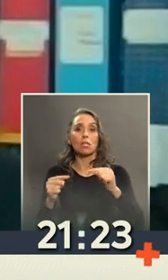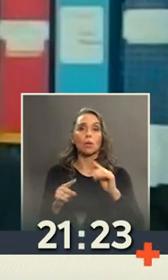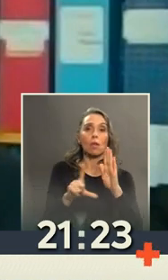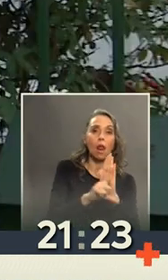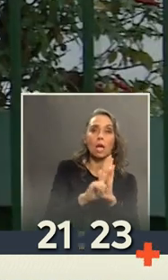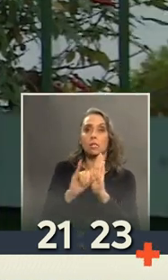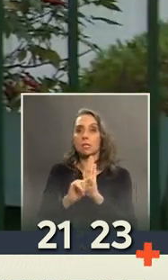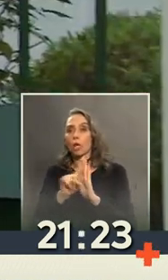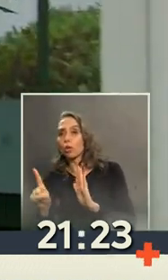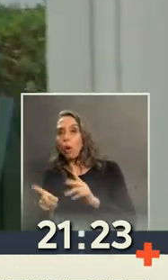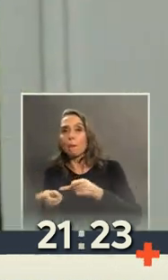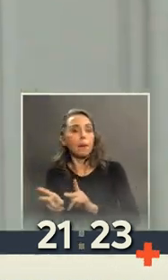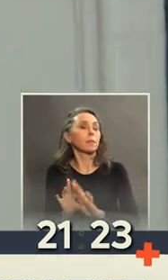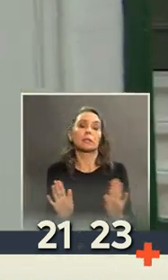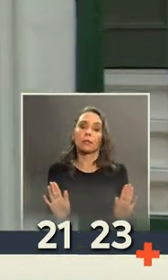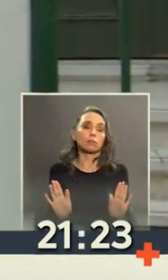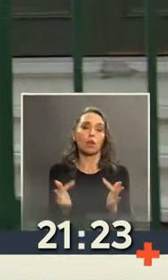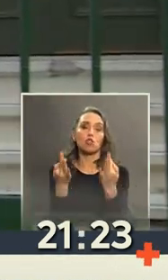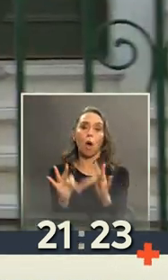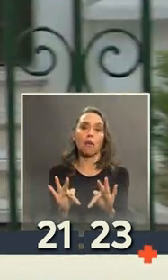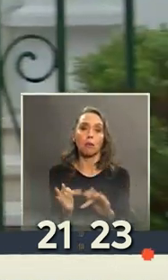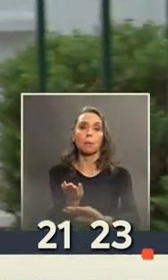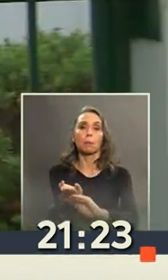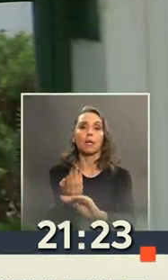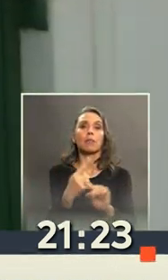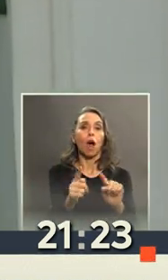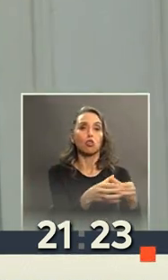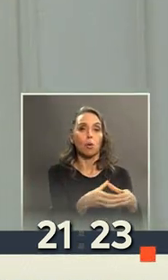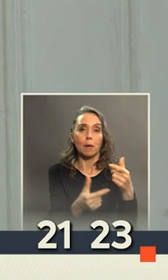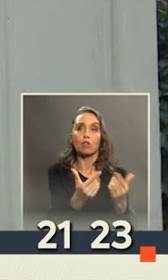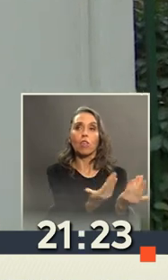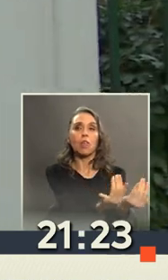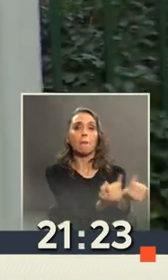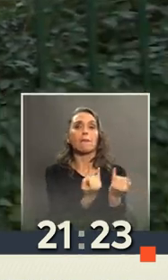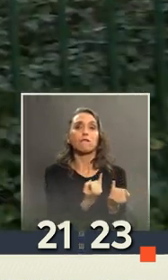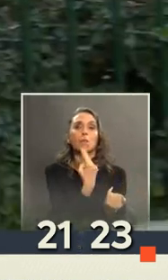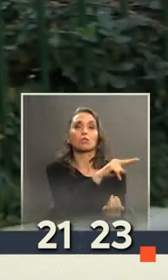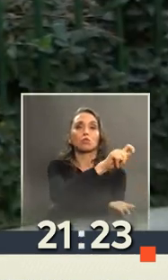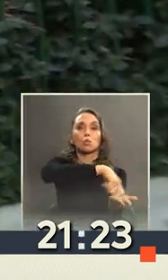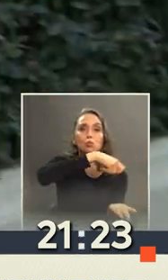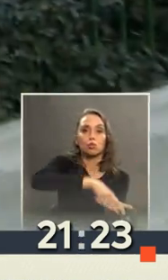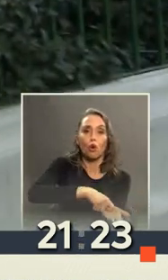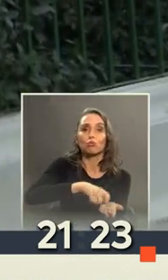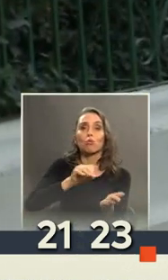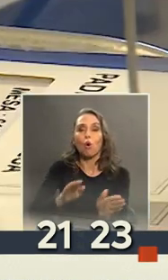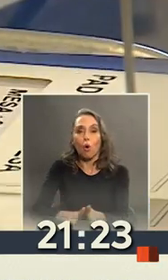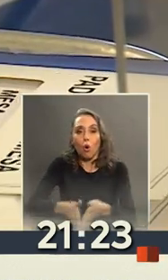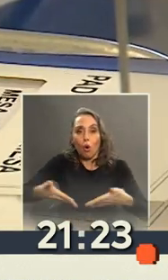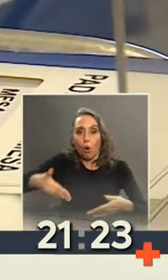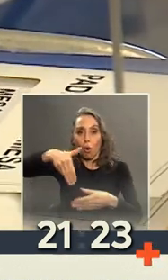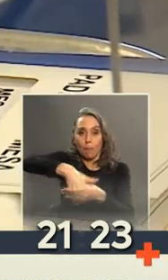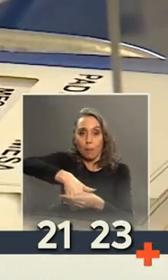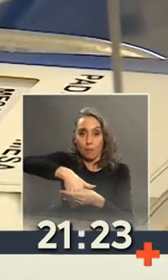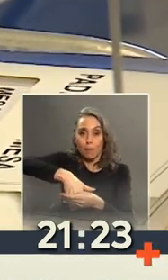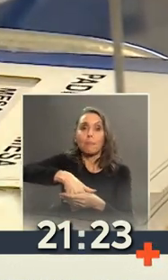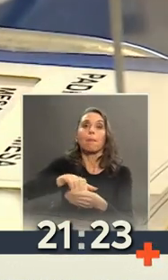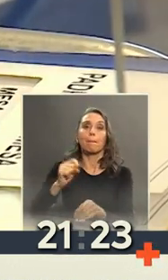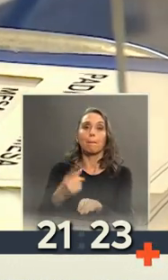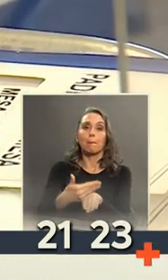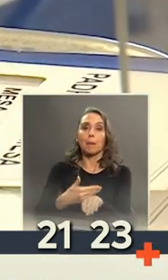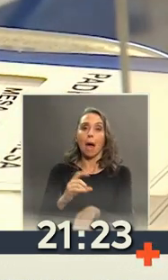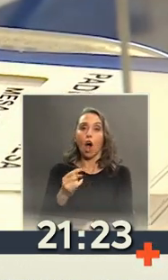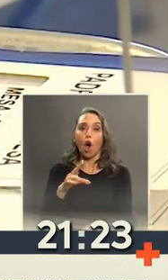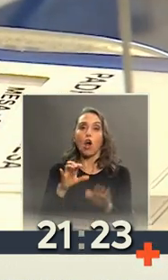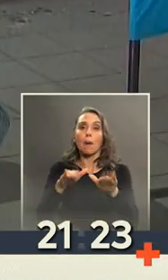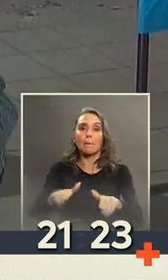ellos. No tenemos tiempo. No se descarta pedir información a otros partidos políticos o usar el padrón de primarias de gobernadores regionales. Se habla de un